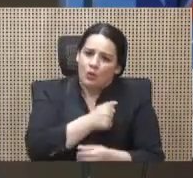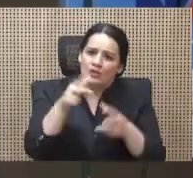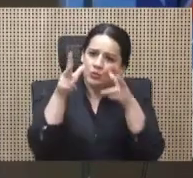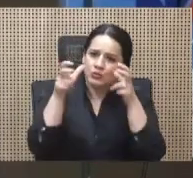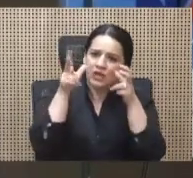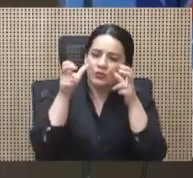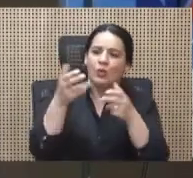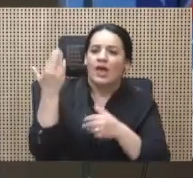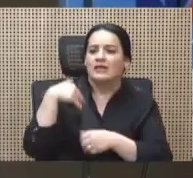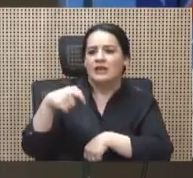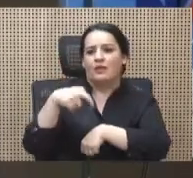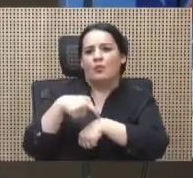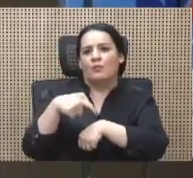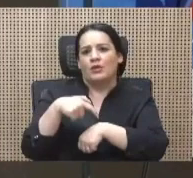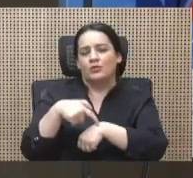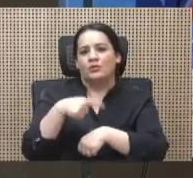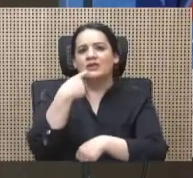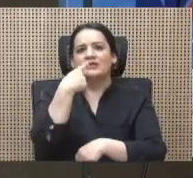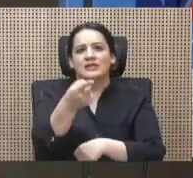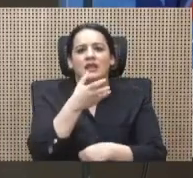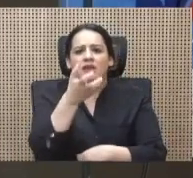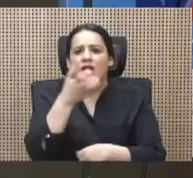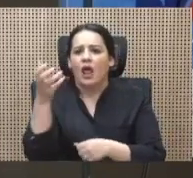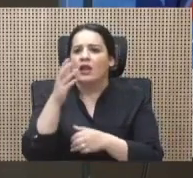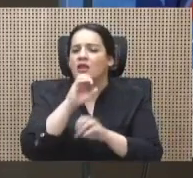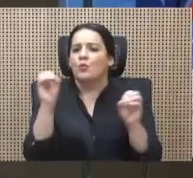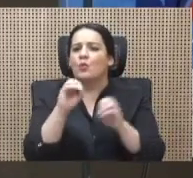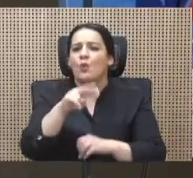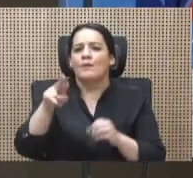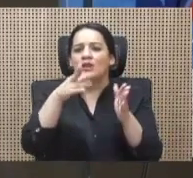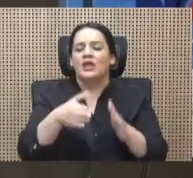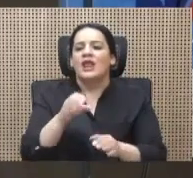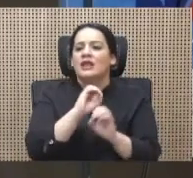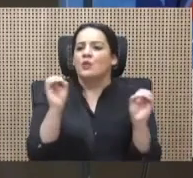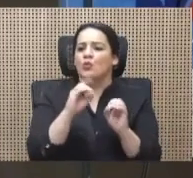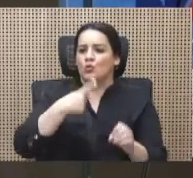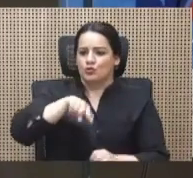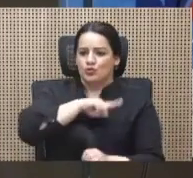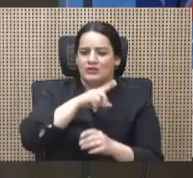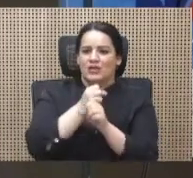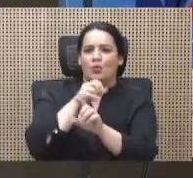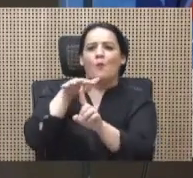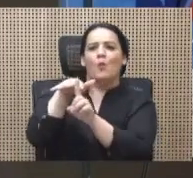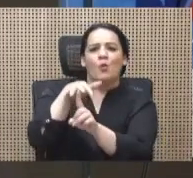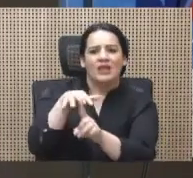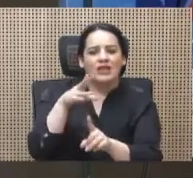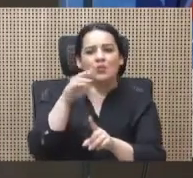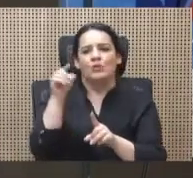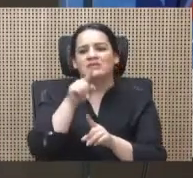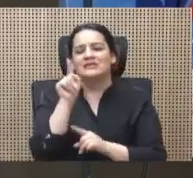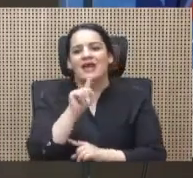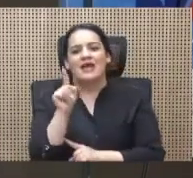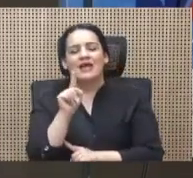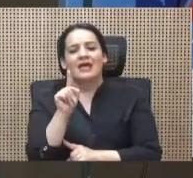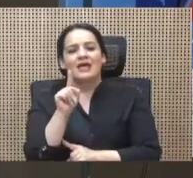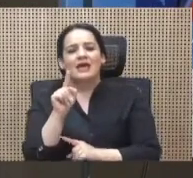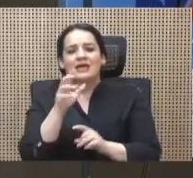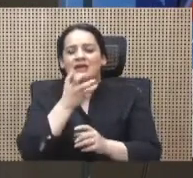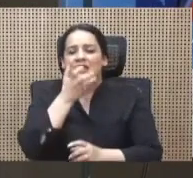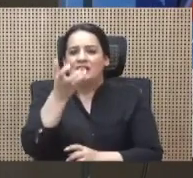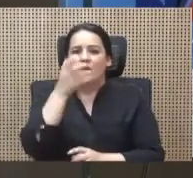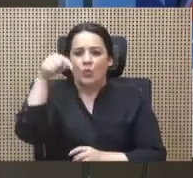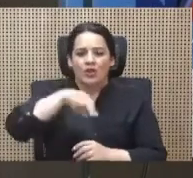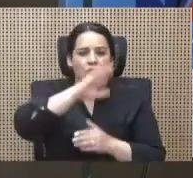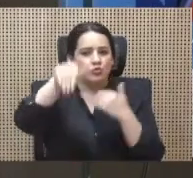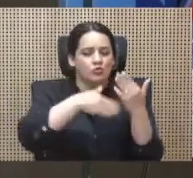hace rato gritarle a sus propios compañeros, ninguno de nosotros le está haciendo bullying ni está gritando. Aquí todos somos de palabra,